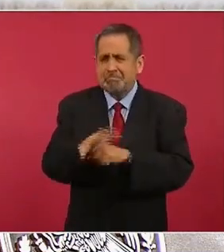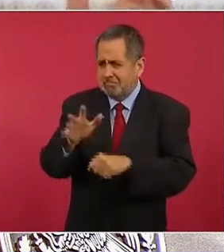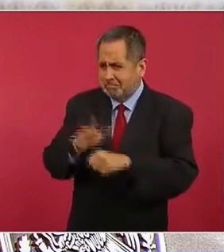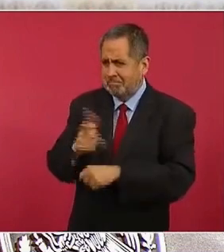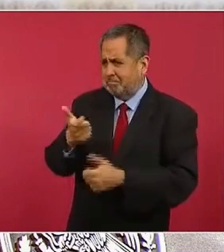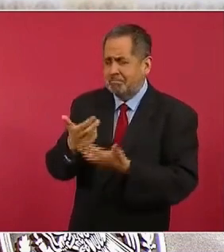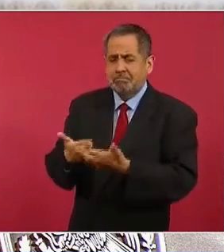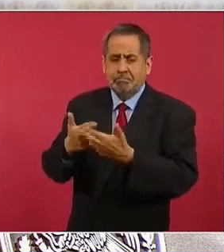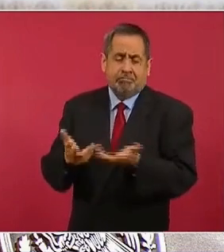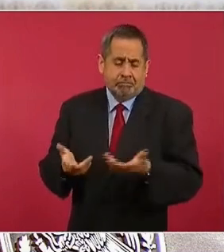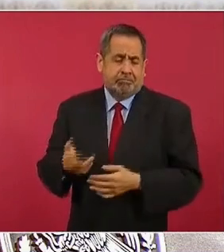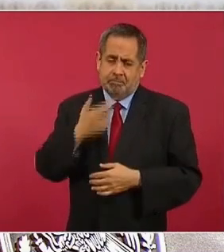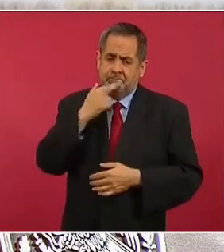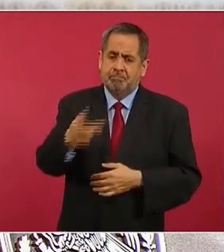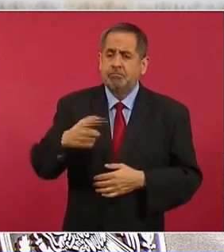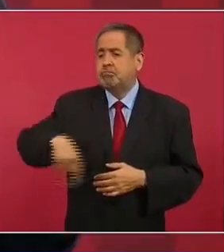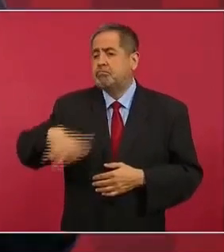acabar con la corrupción,